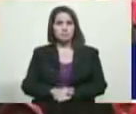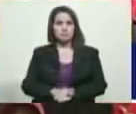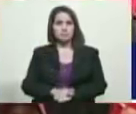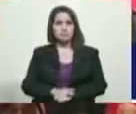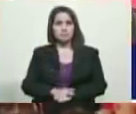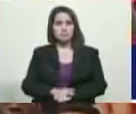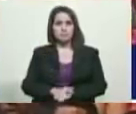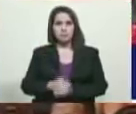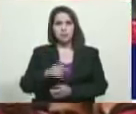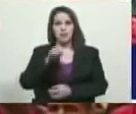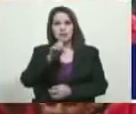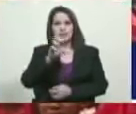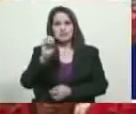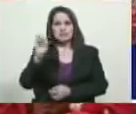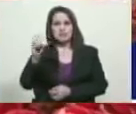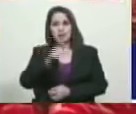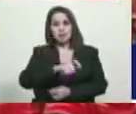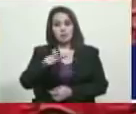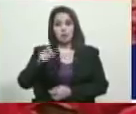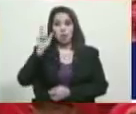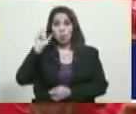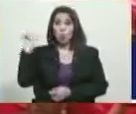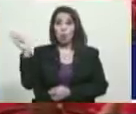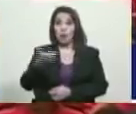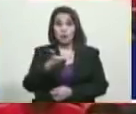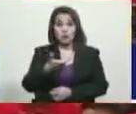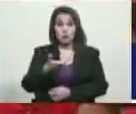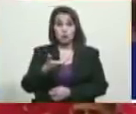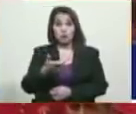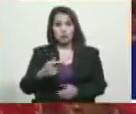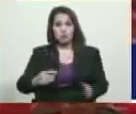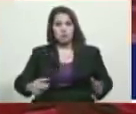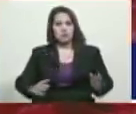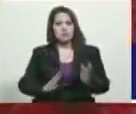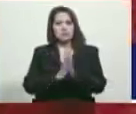y 100 compatriotas de Guárico, concretamente de San Juan de los Morros.